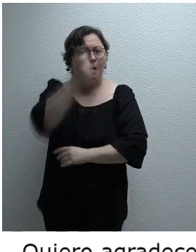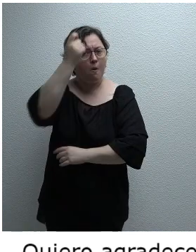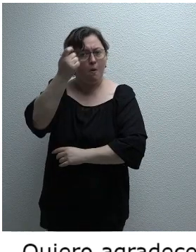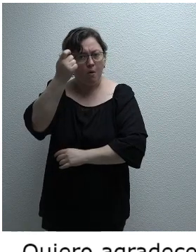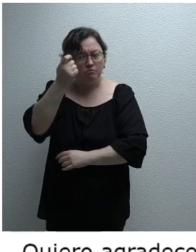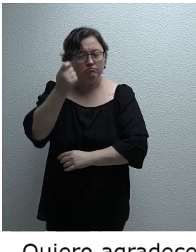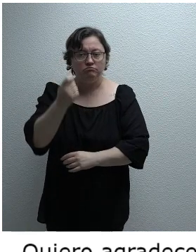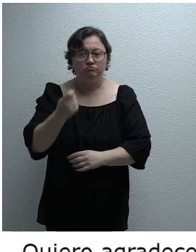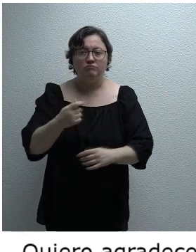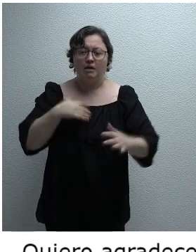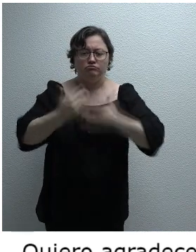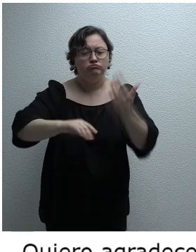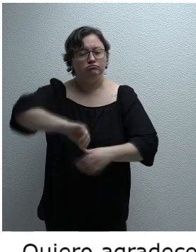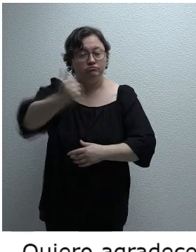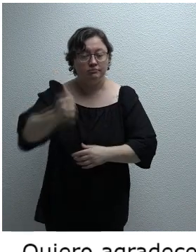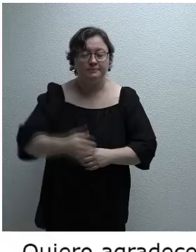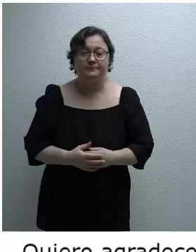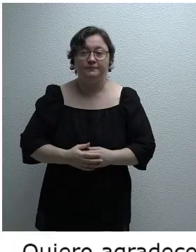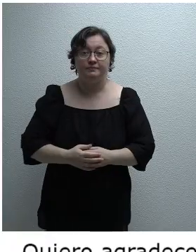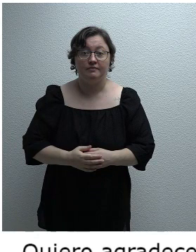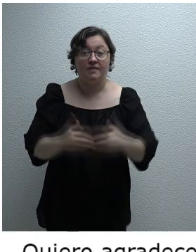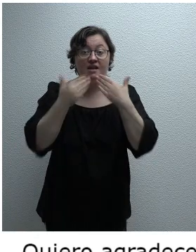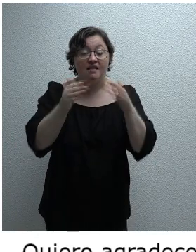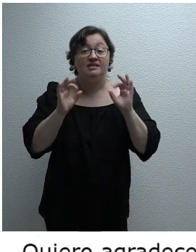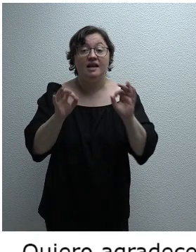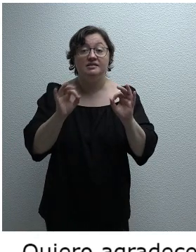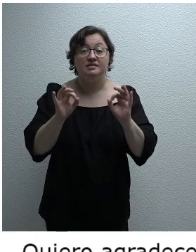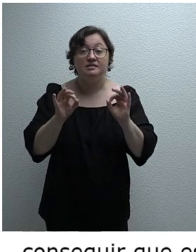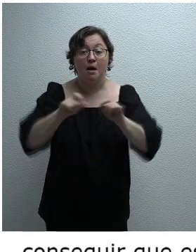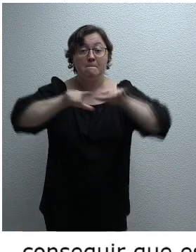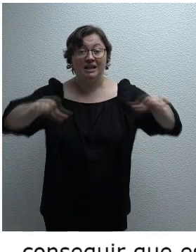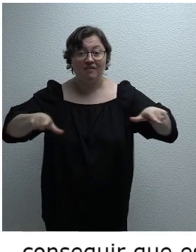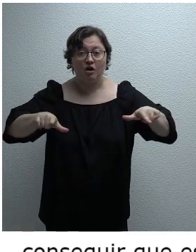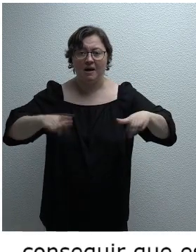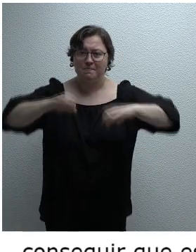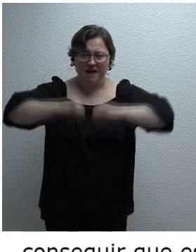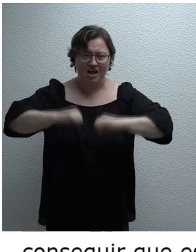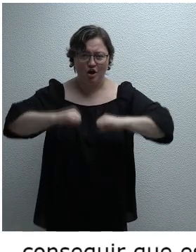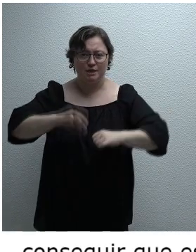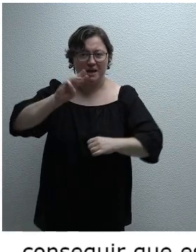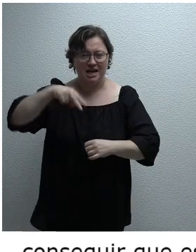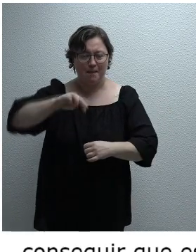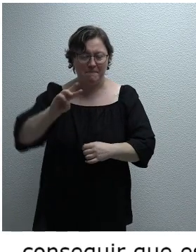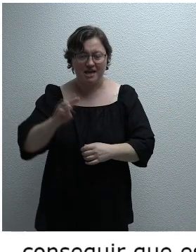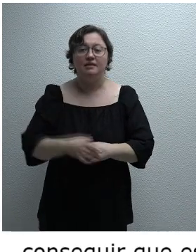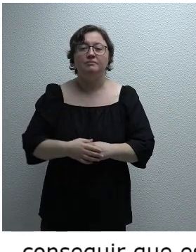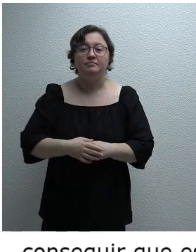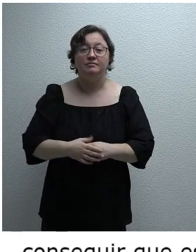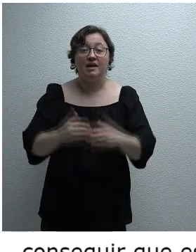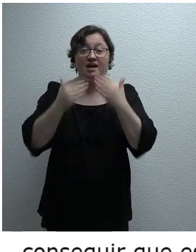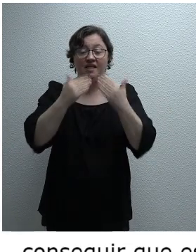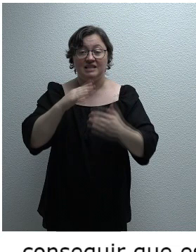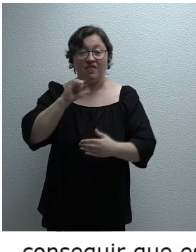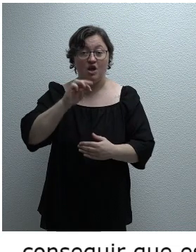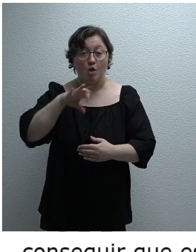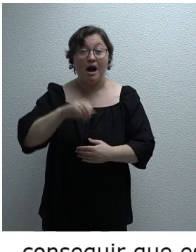finalmente viabilidad. Dar las gracias a la plataforma de mayores, a la PMP, dar gracias a